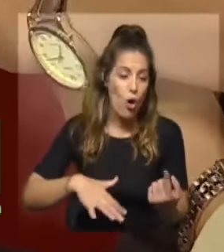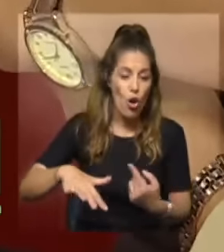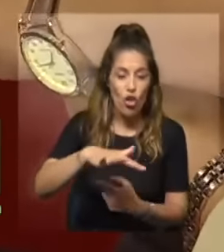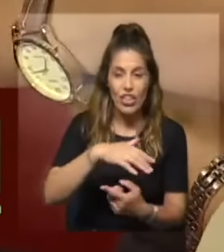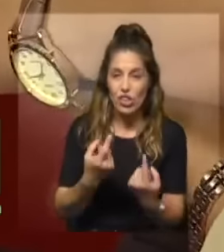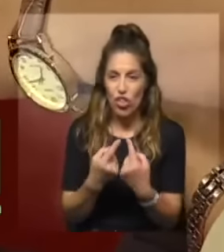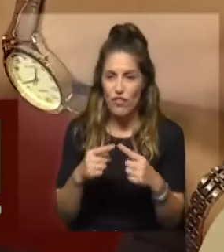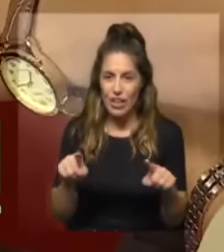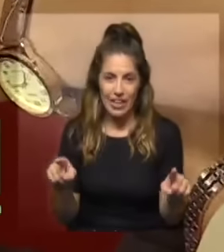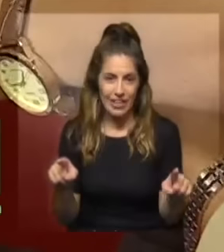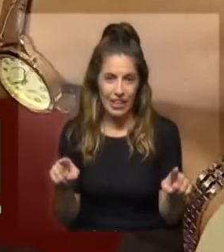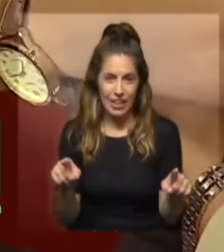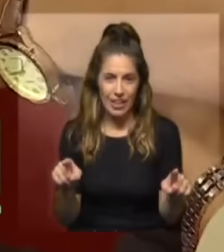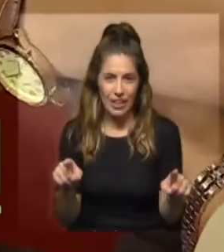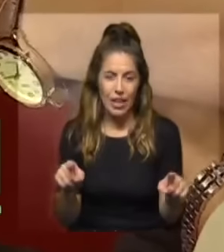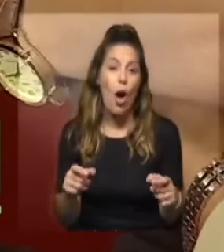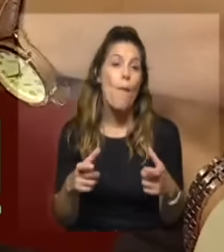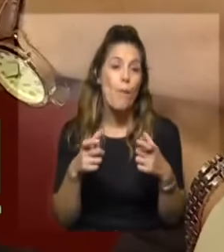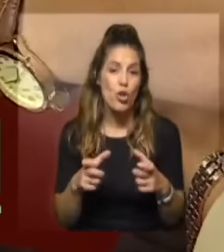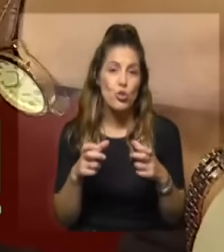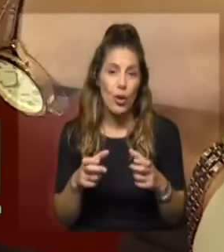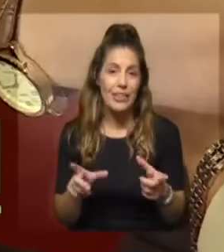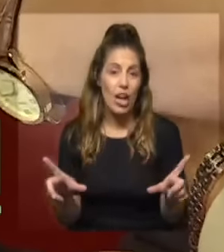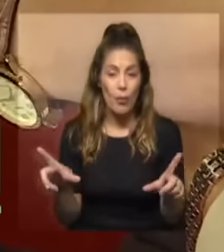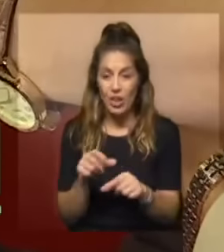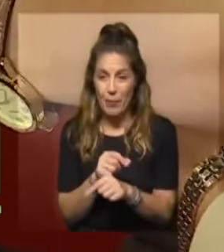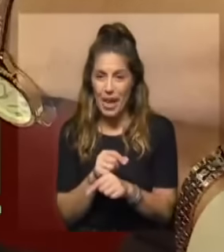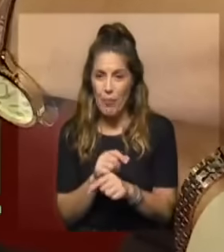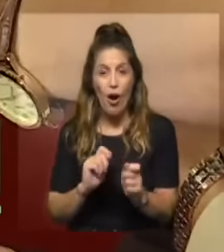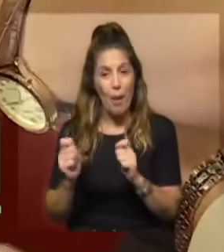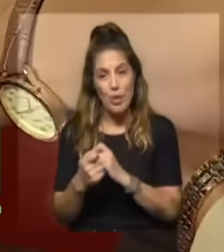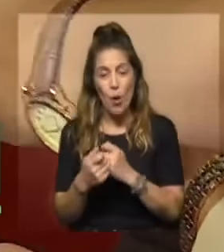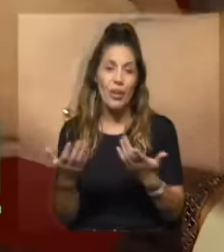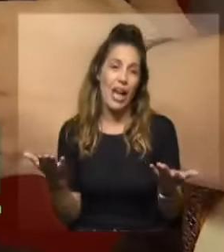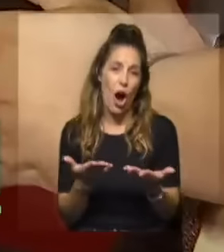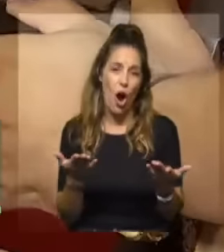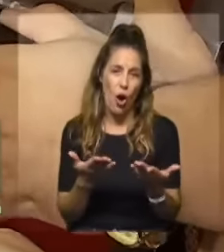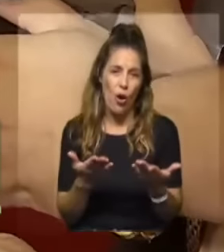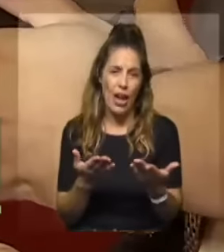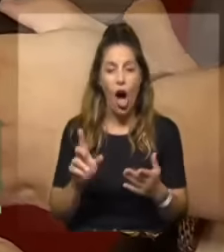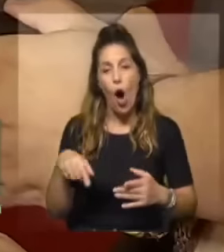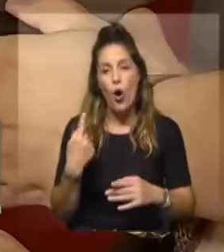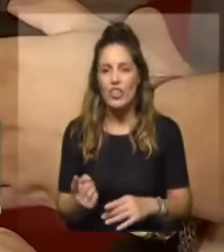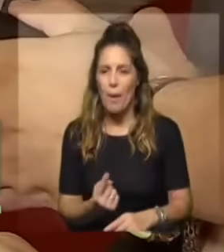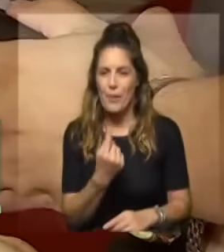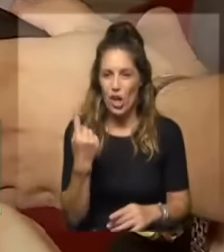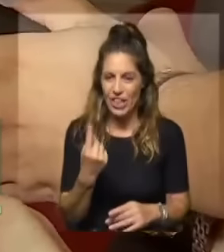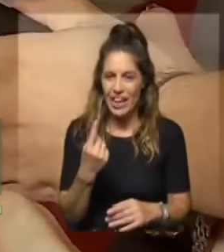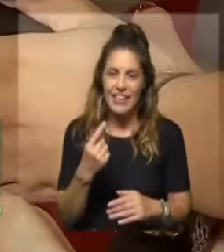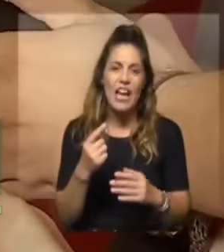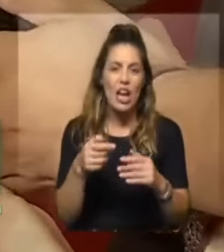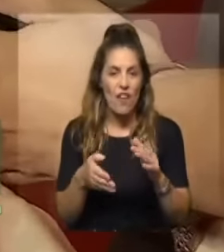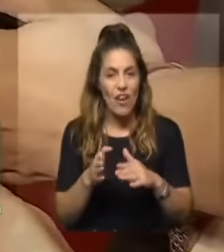diferente a por suerte como terminamos que tiene que ver con otras prioridades que vamos a ir